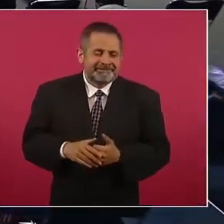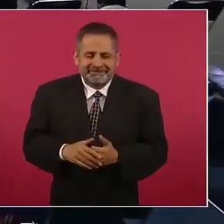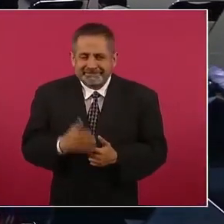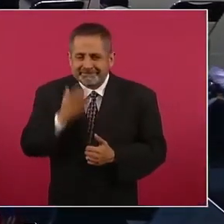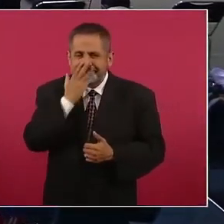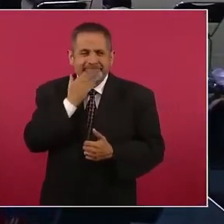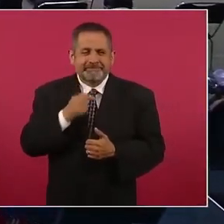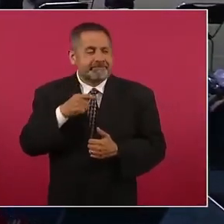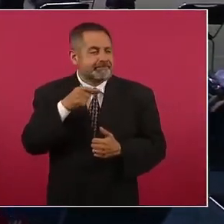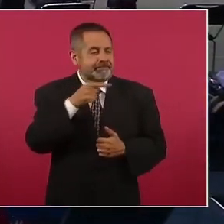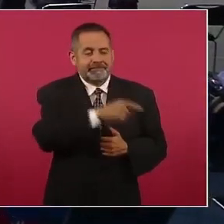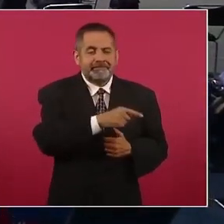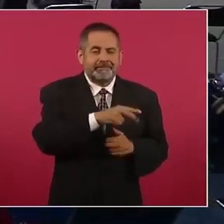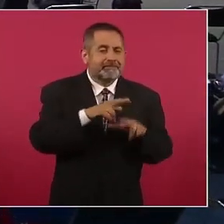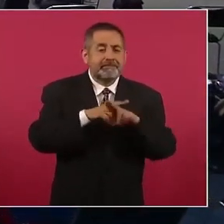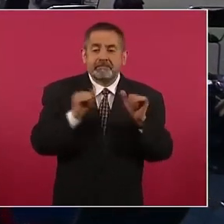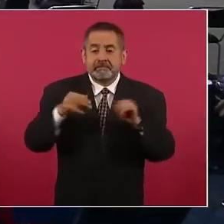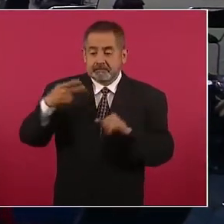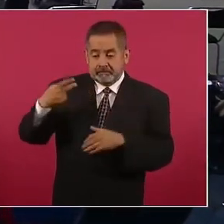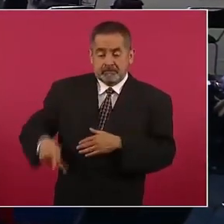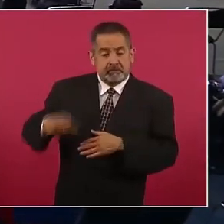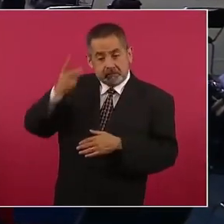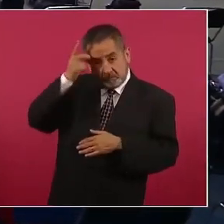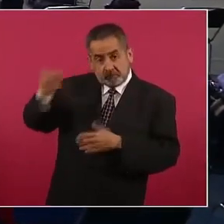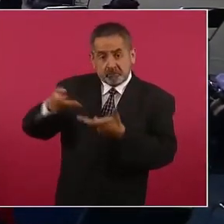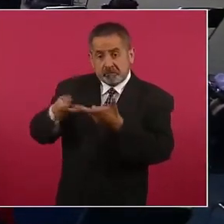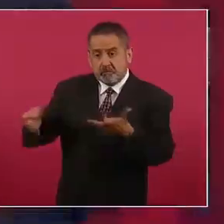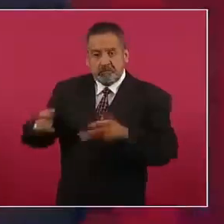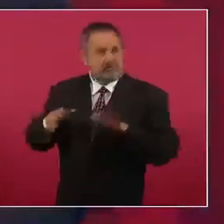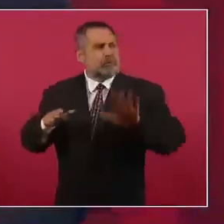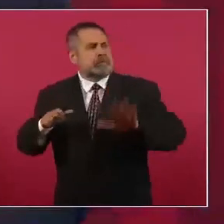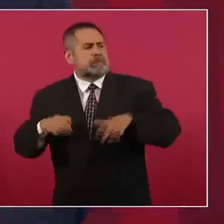siquiera fueron los propietarios de la tierra,